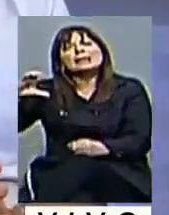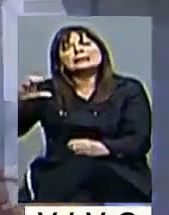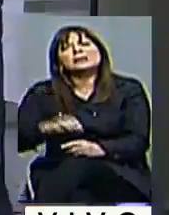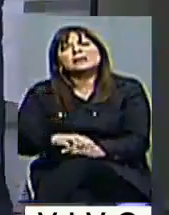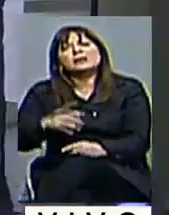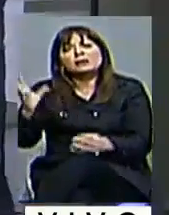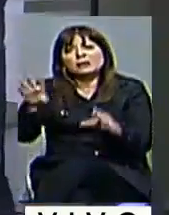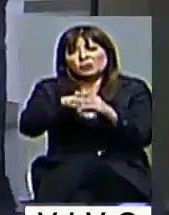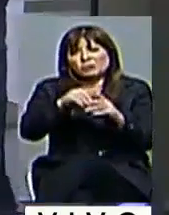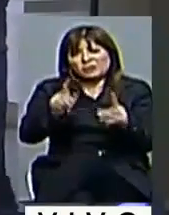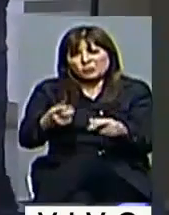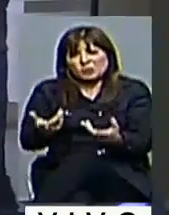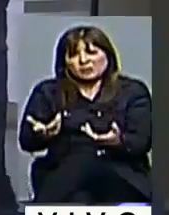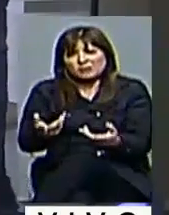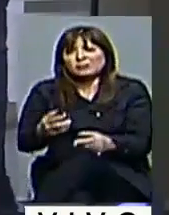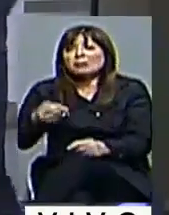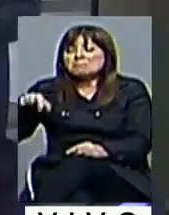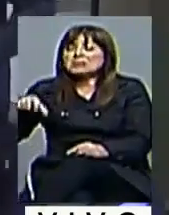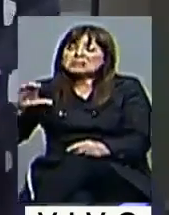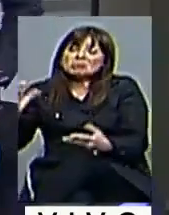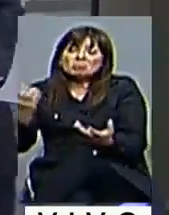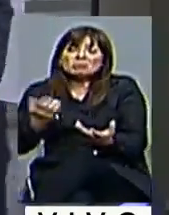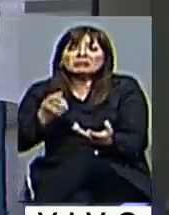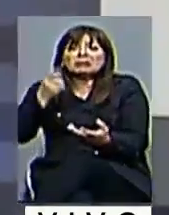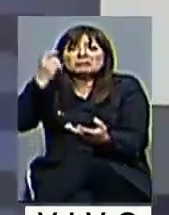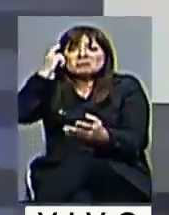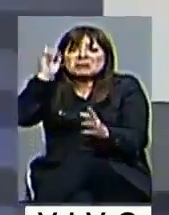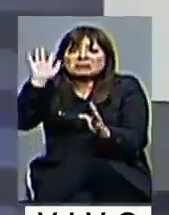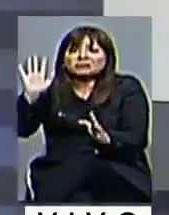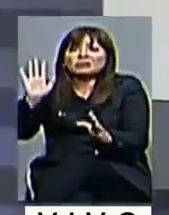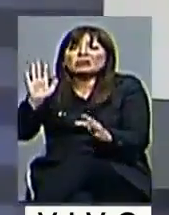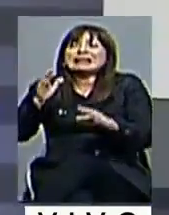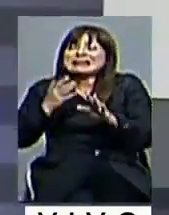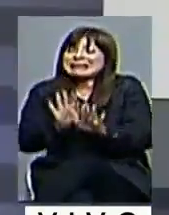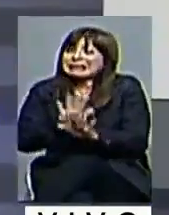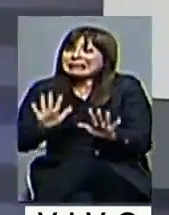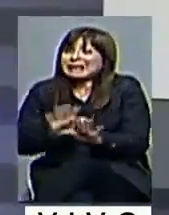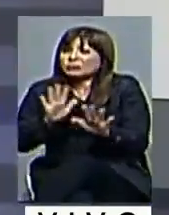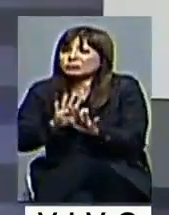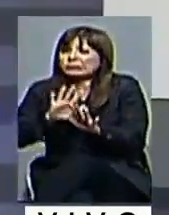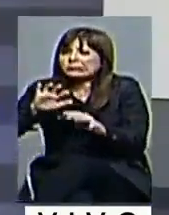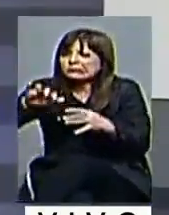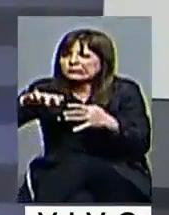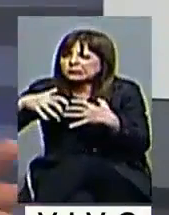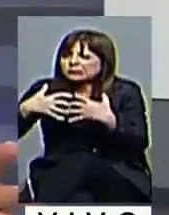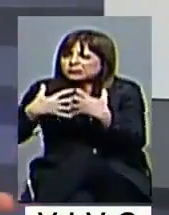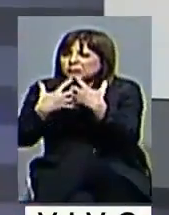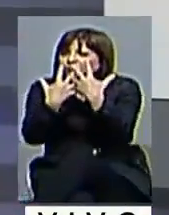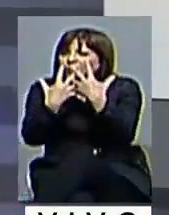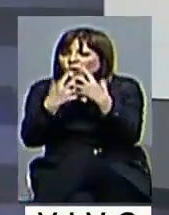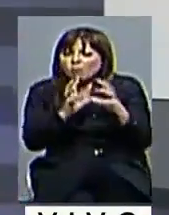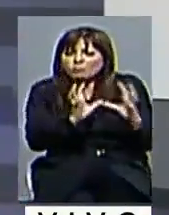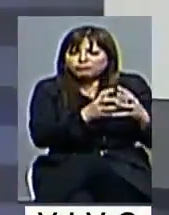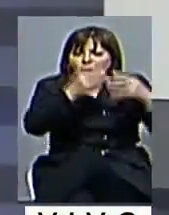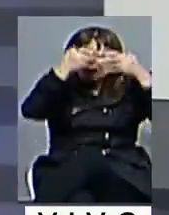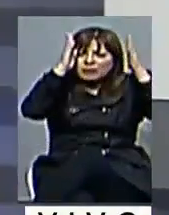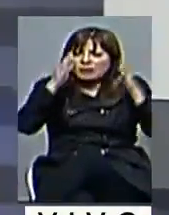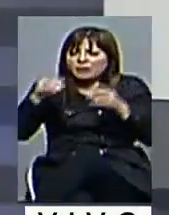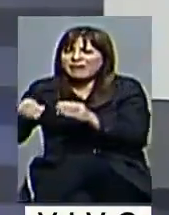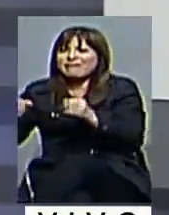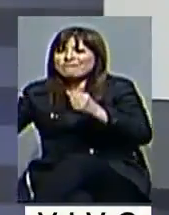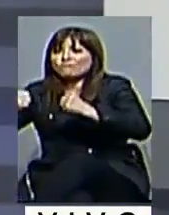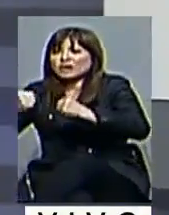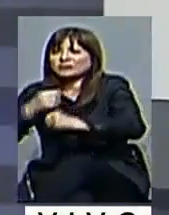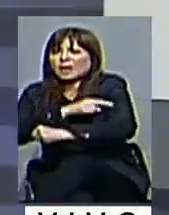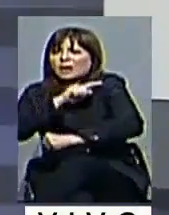tener que incorporar igual? Bueno, el Partido Comunista está intentando, a mi juicio, ser el articulador entre el Frente Amplio y Fuerza de Mayoría. Está intentando